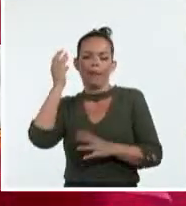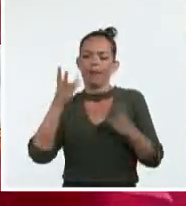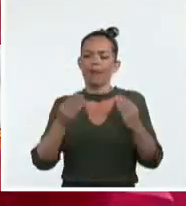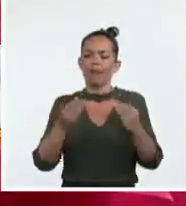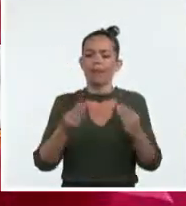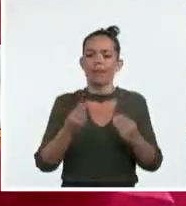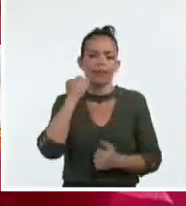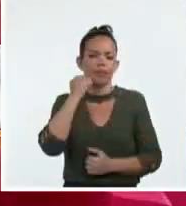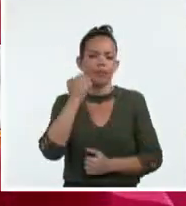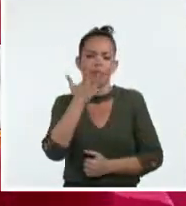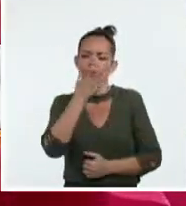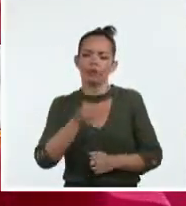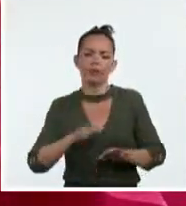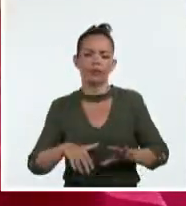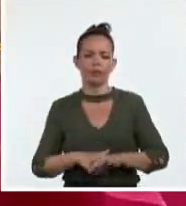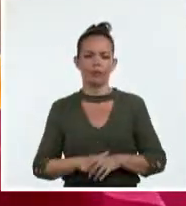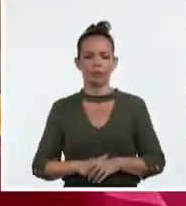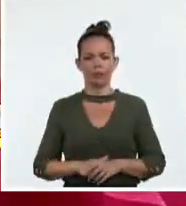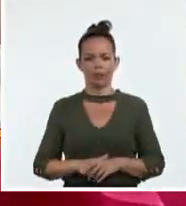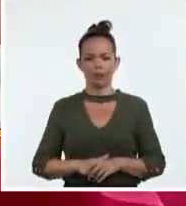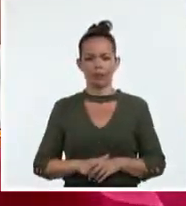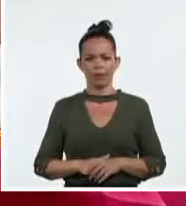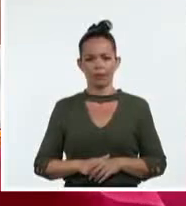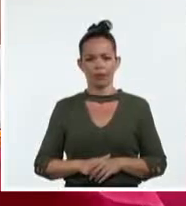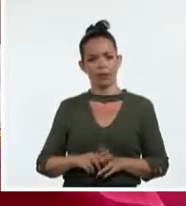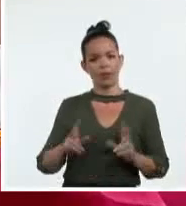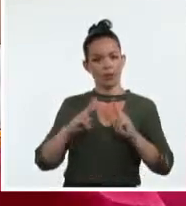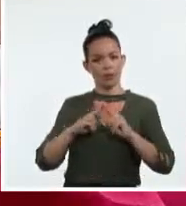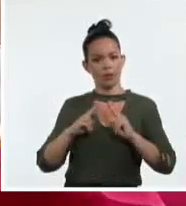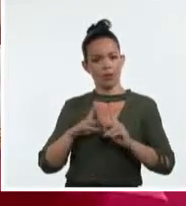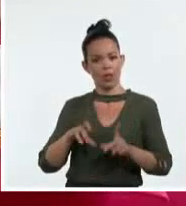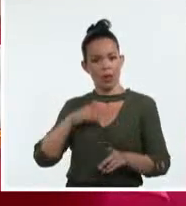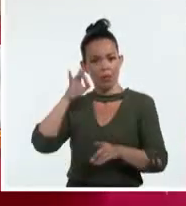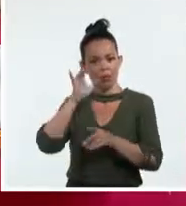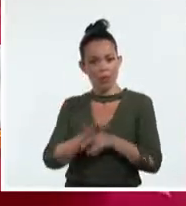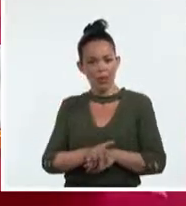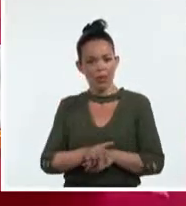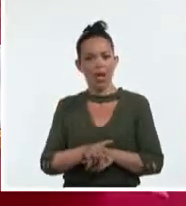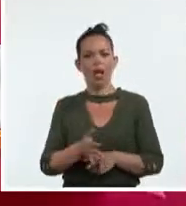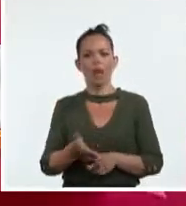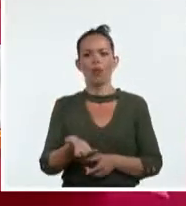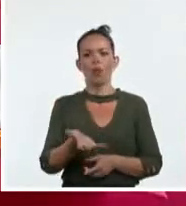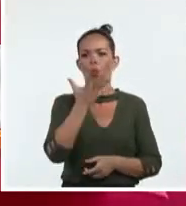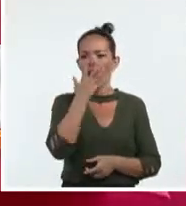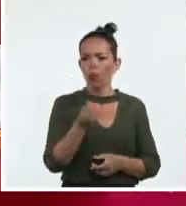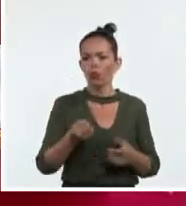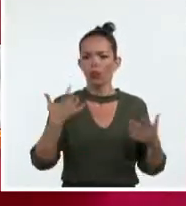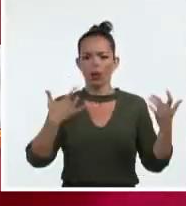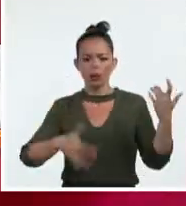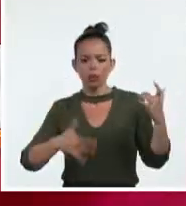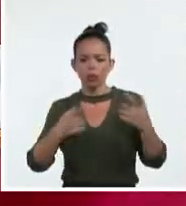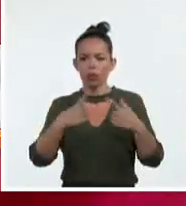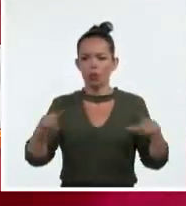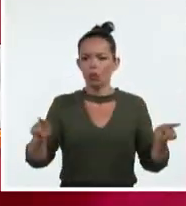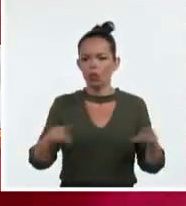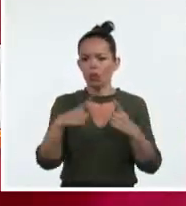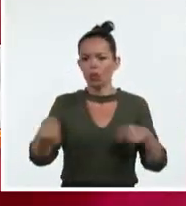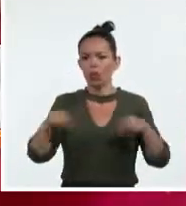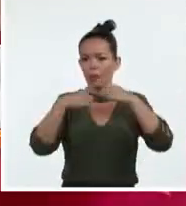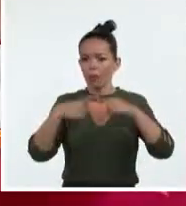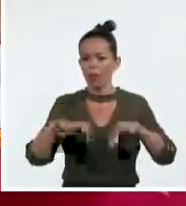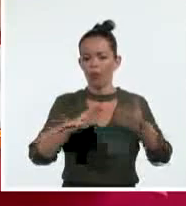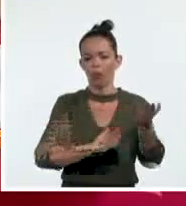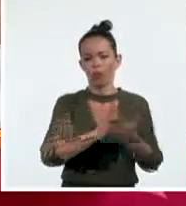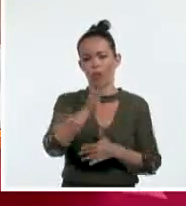música. Empezamos a hacer la música de aficionados, pero sin ánimo de dejar nuestra carrera. Pero ya en el 98, pues entonces